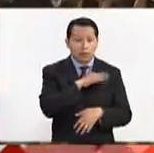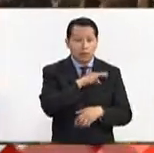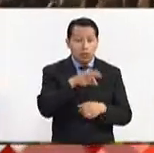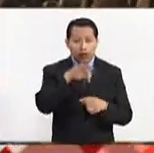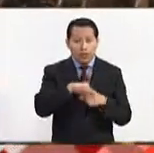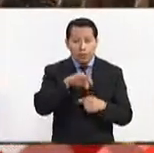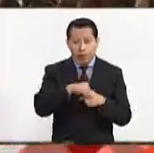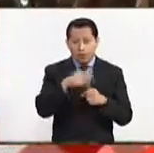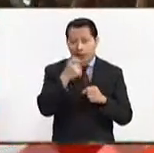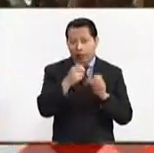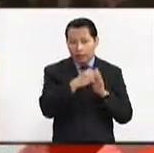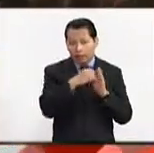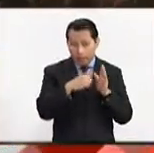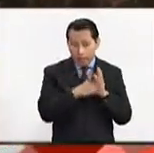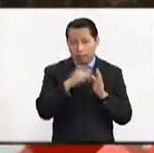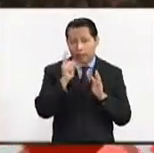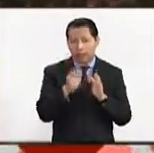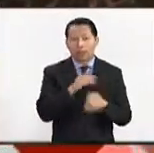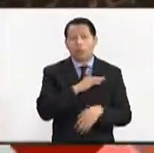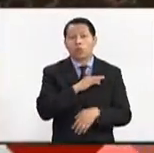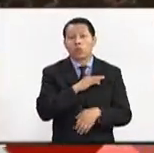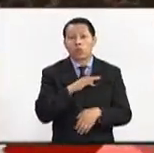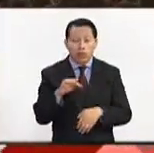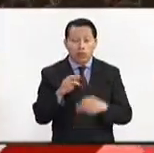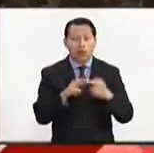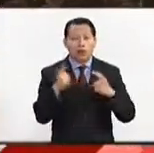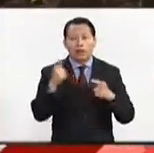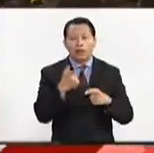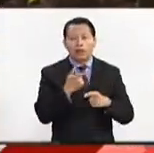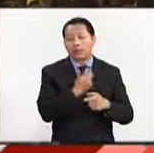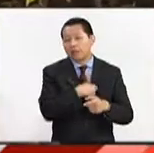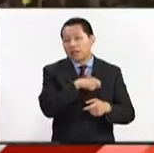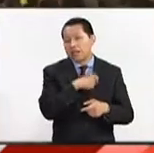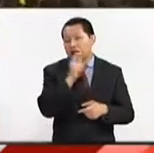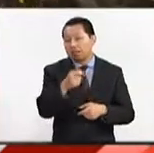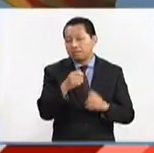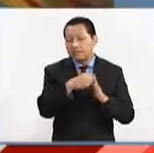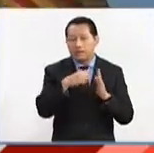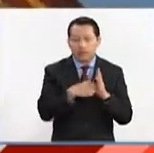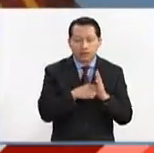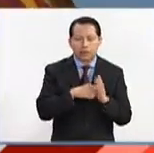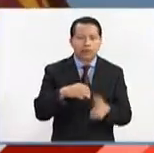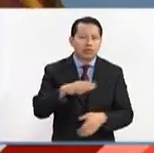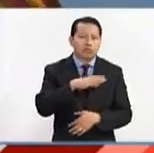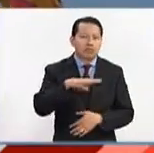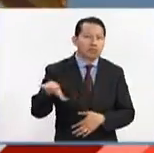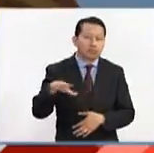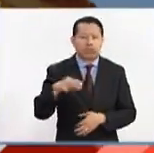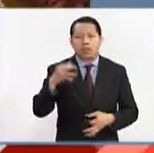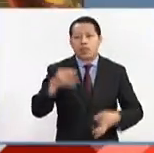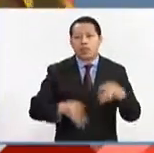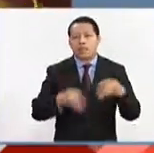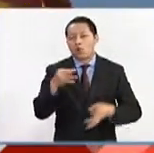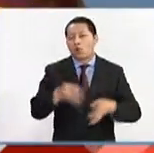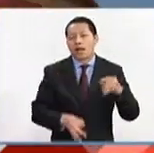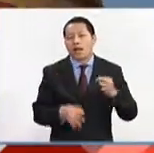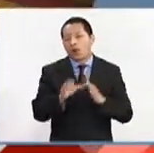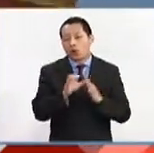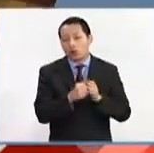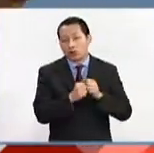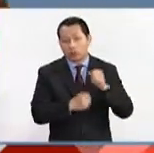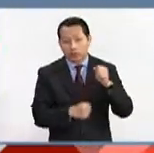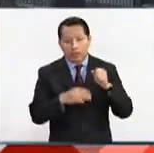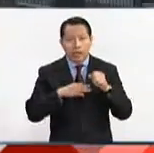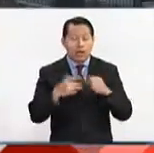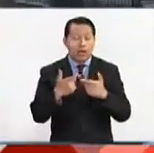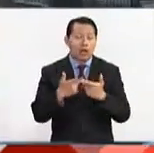ese estatuto que se suponía que rompía España. Este estatuto fue finalmente rechazado por el Tribunal Constitucional a petición del